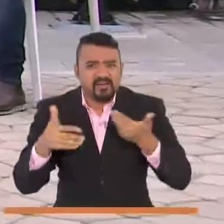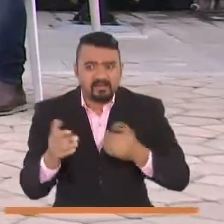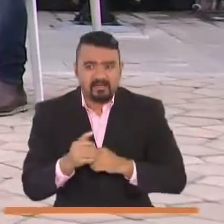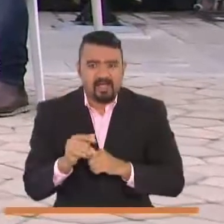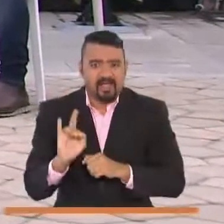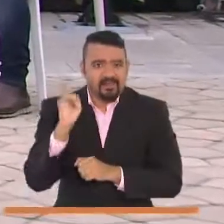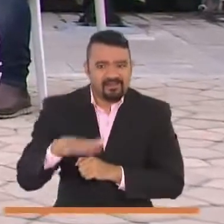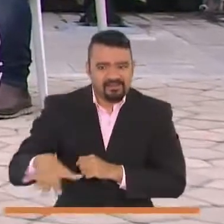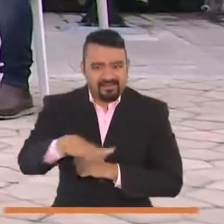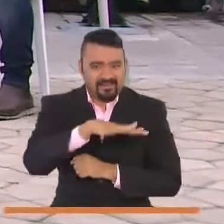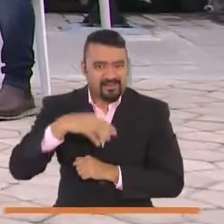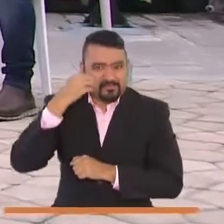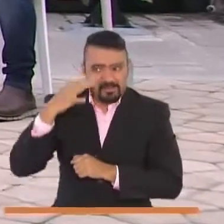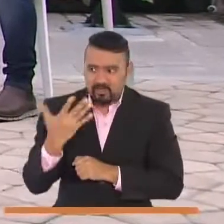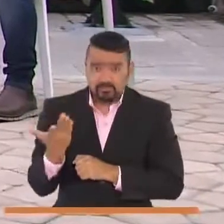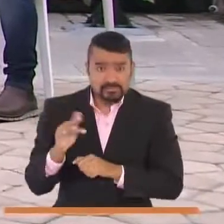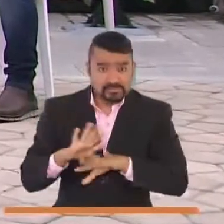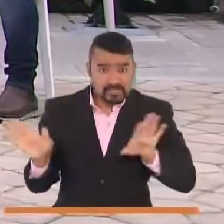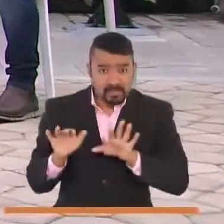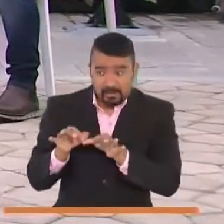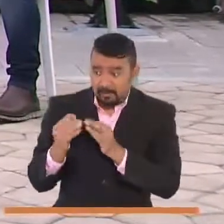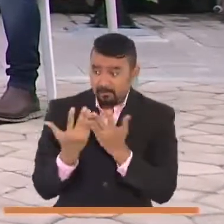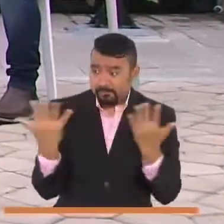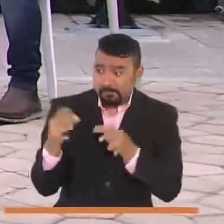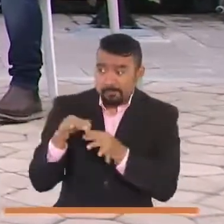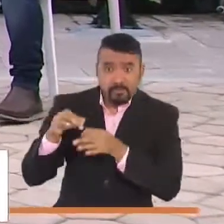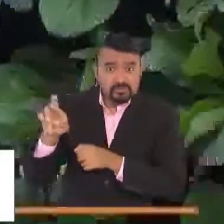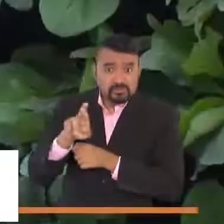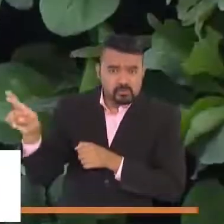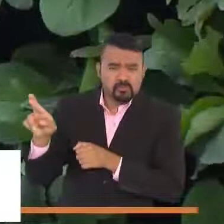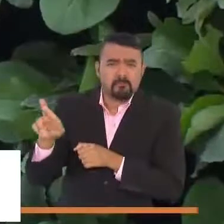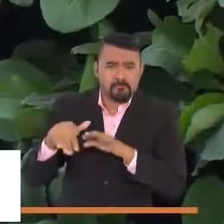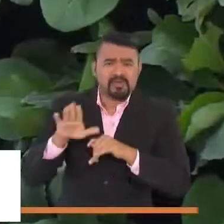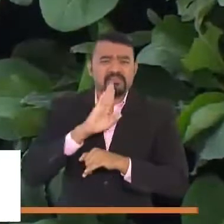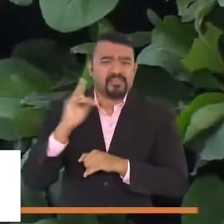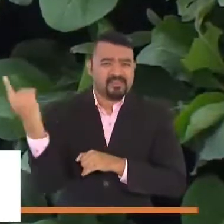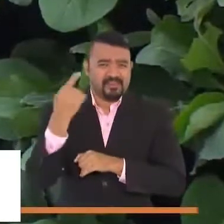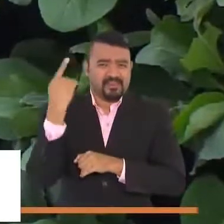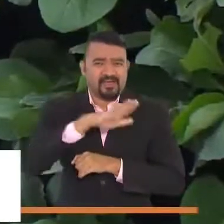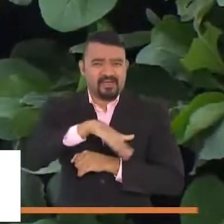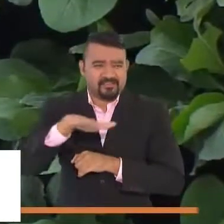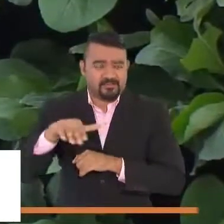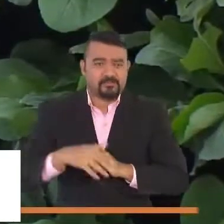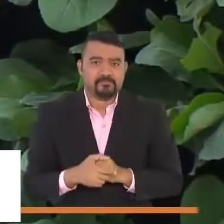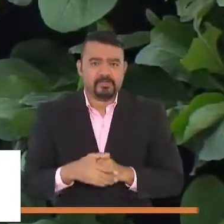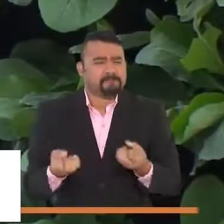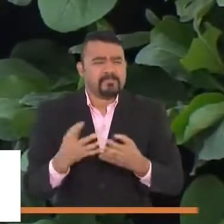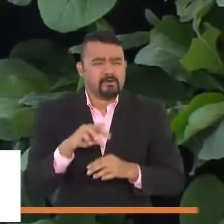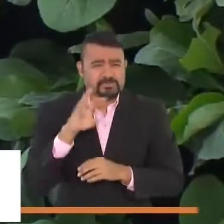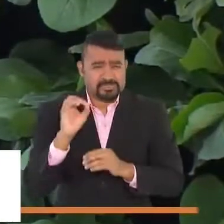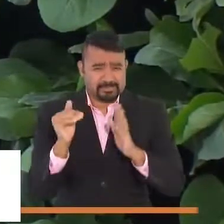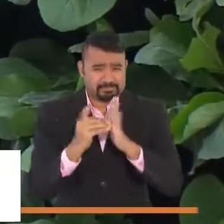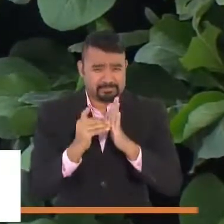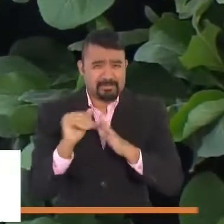todo el departamento de Antioquia. Como lo decía el director del área, por ahí transitan cerca de 80 mil vehículos diarios.